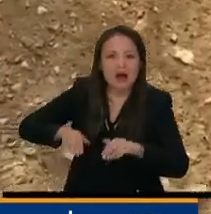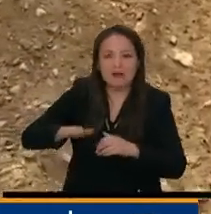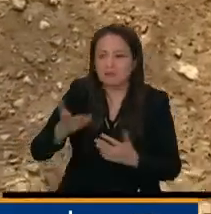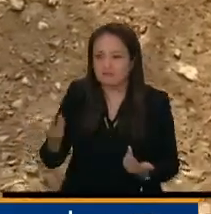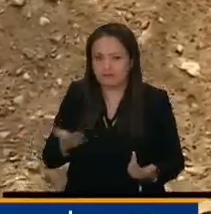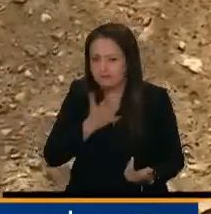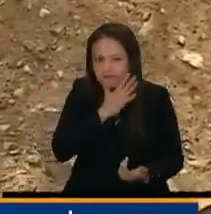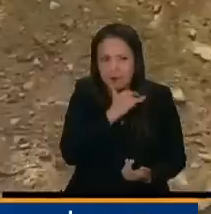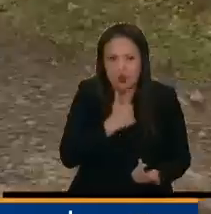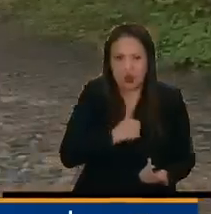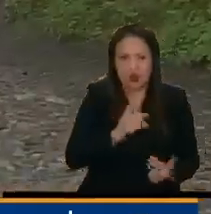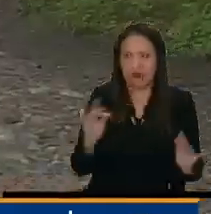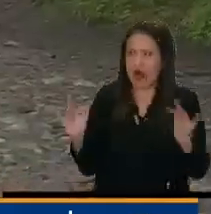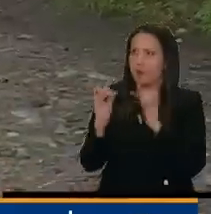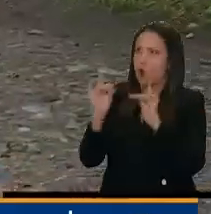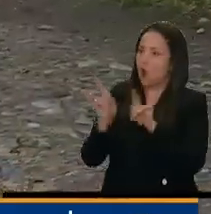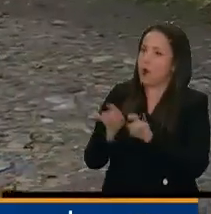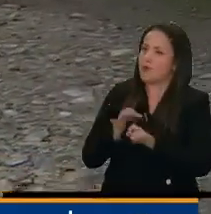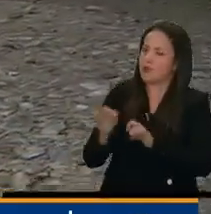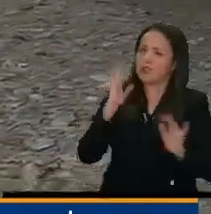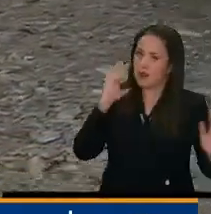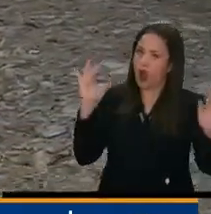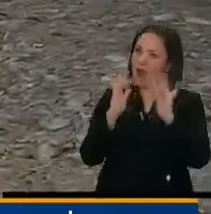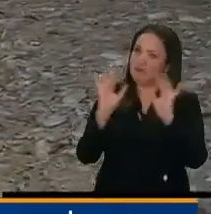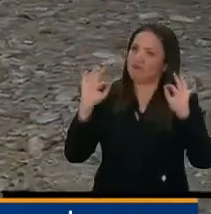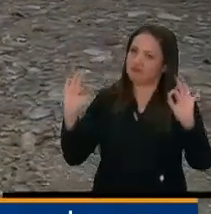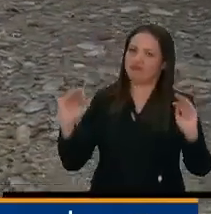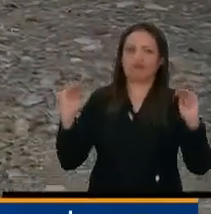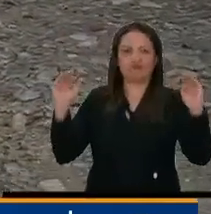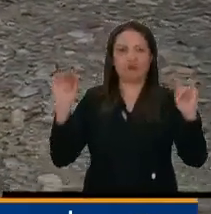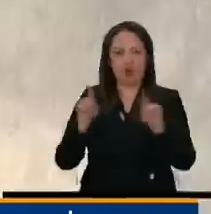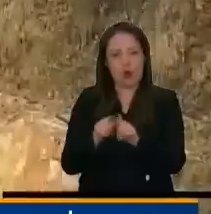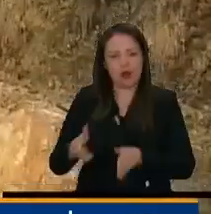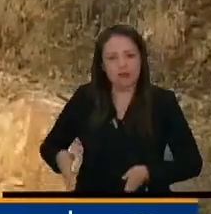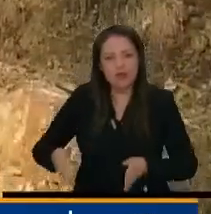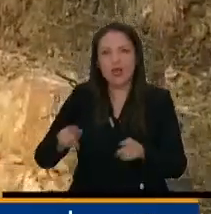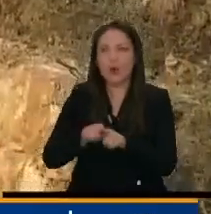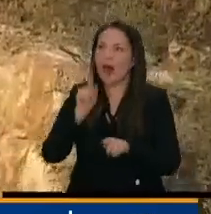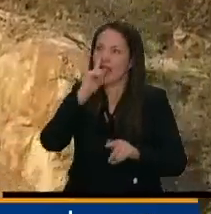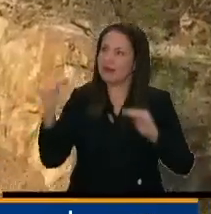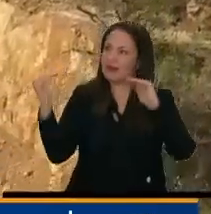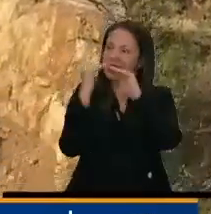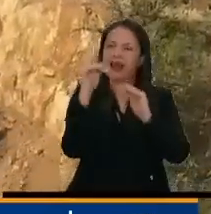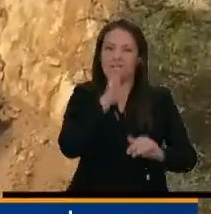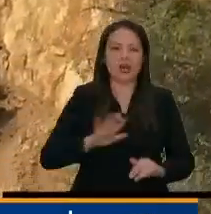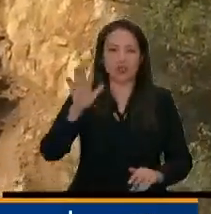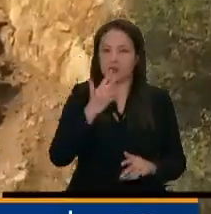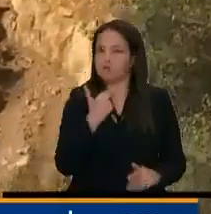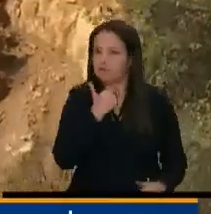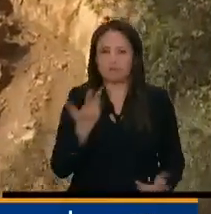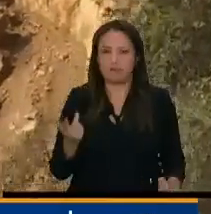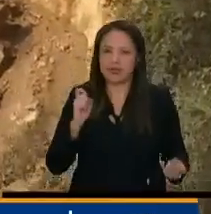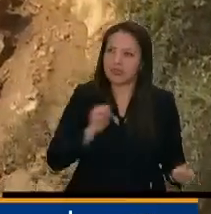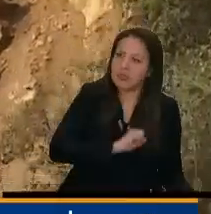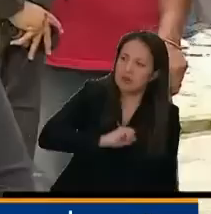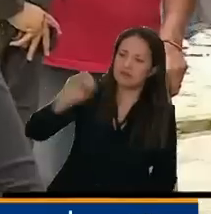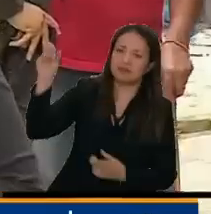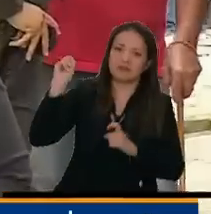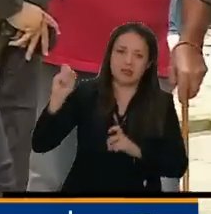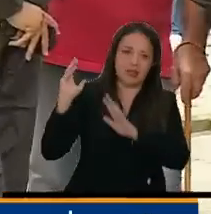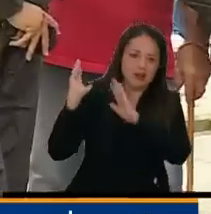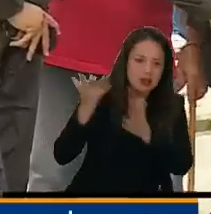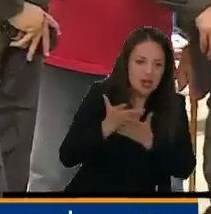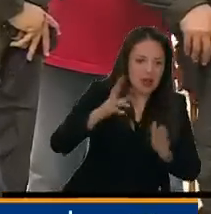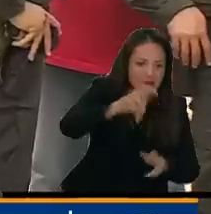competitivos, no estamos a la altura de un municipio que pudiera llegar a nivel nacional y asimismo pues exportar nuestras cosechas.